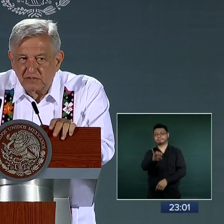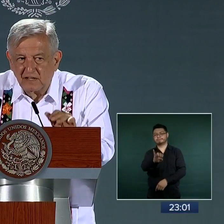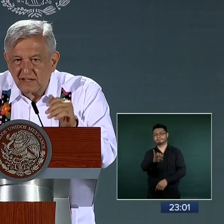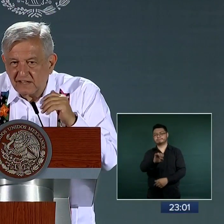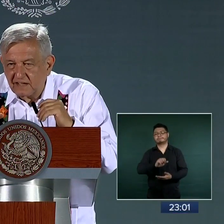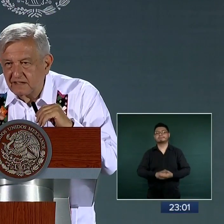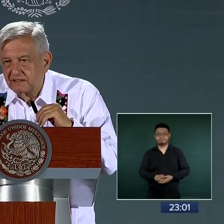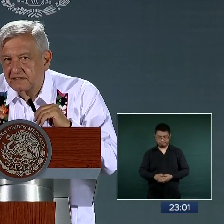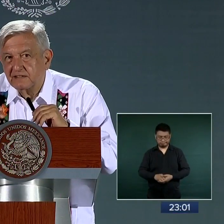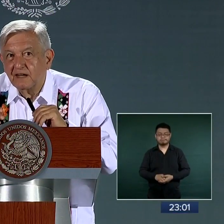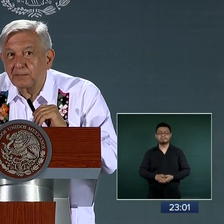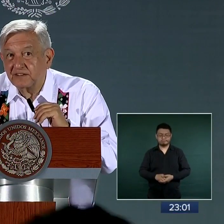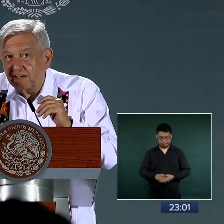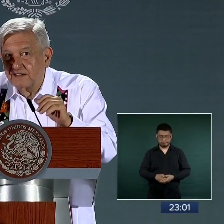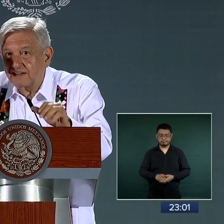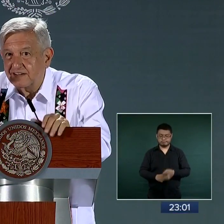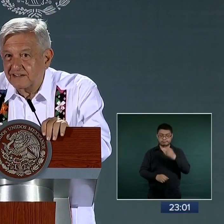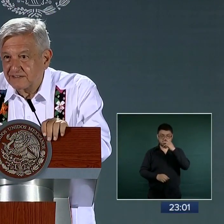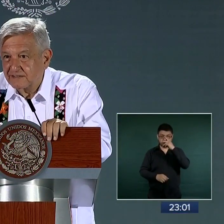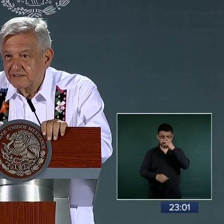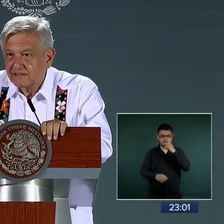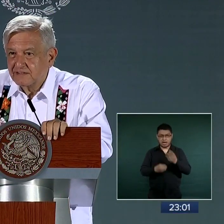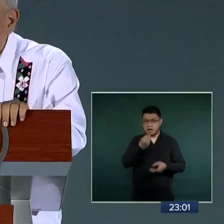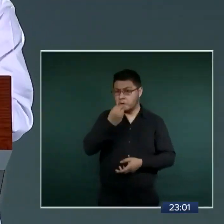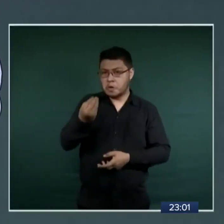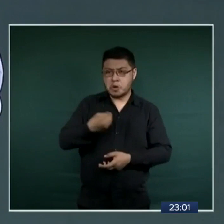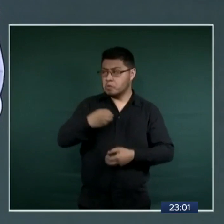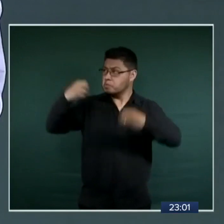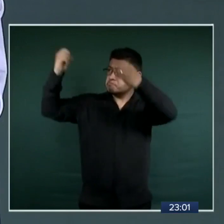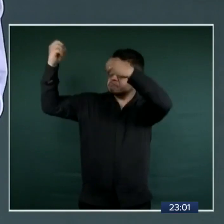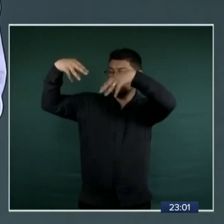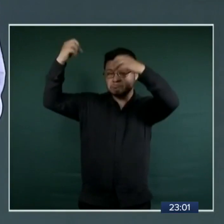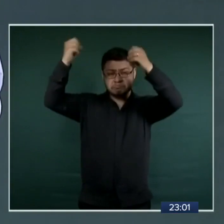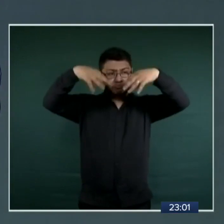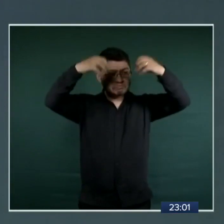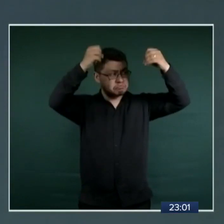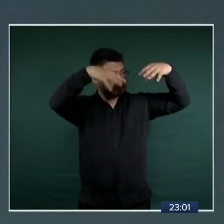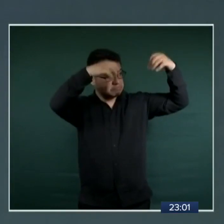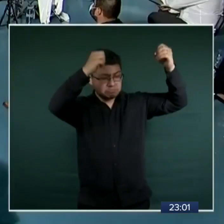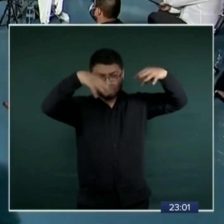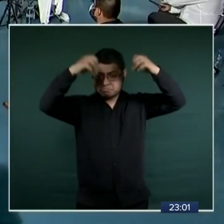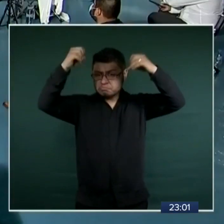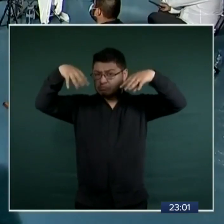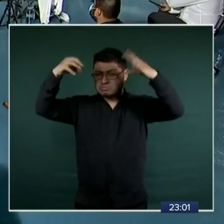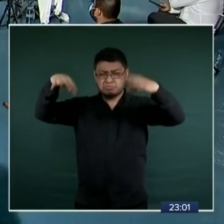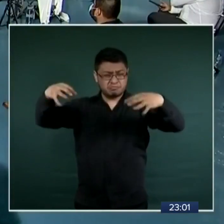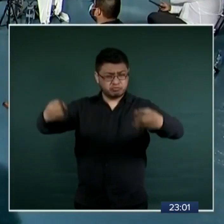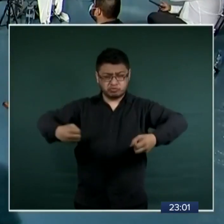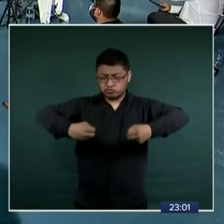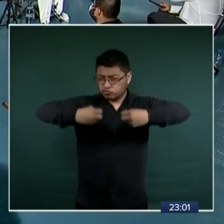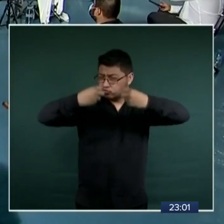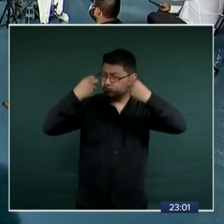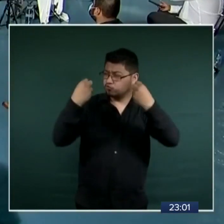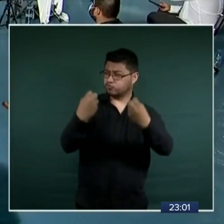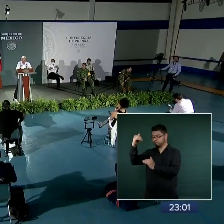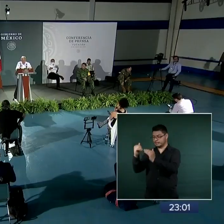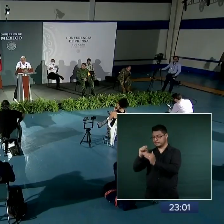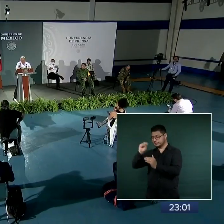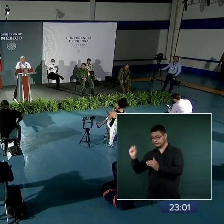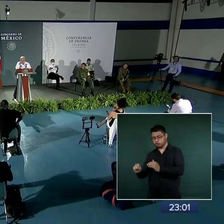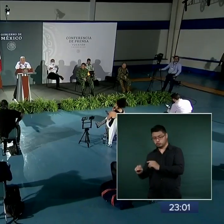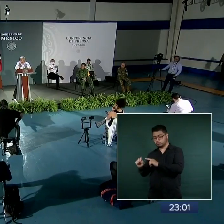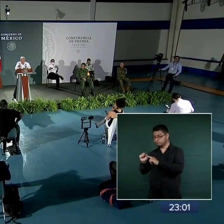Mantenemos la gira a pesar de la lluvia de los aguaceros tan